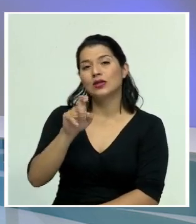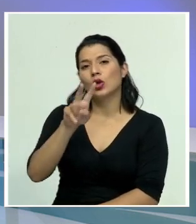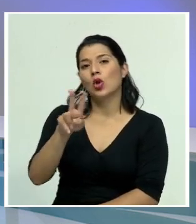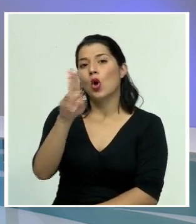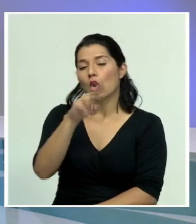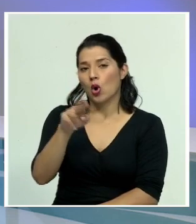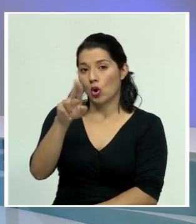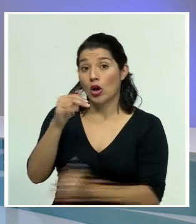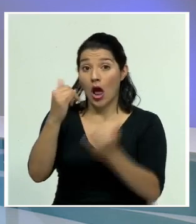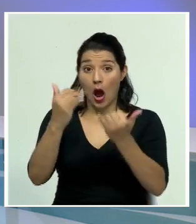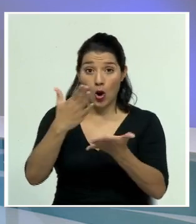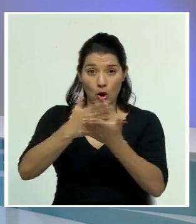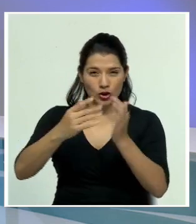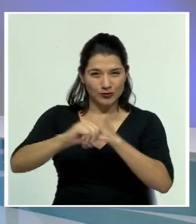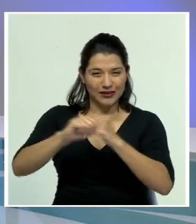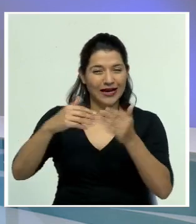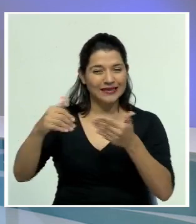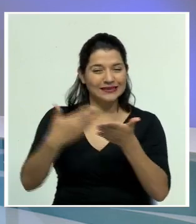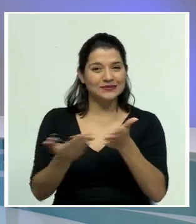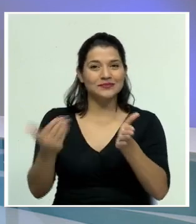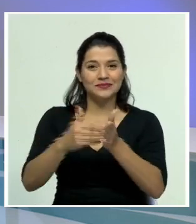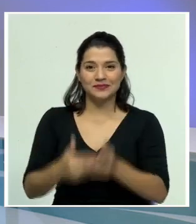corte comercial, ya casi volvemos.